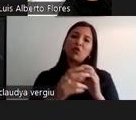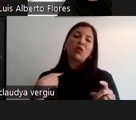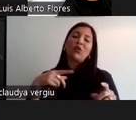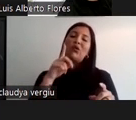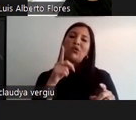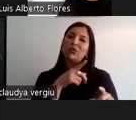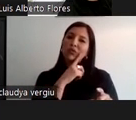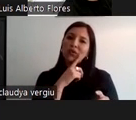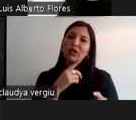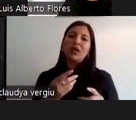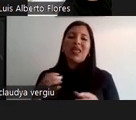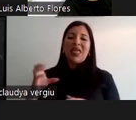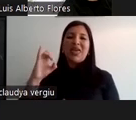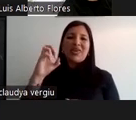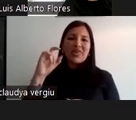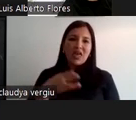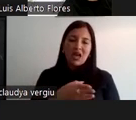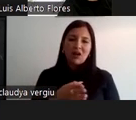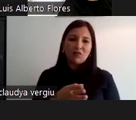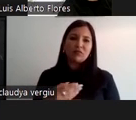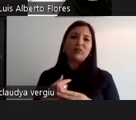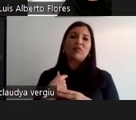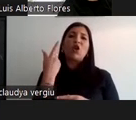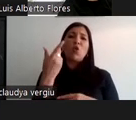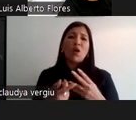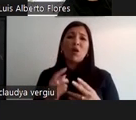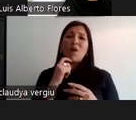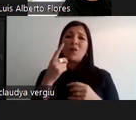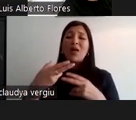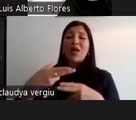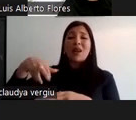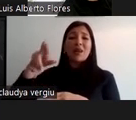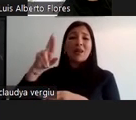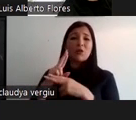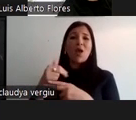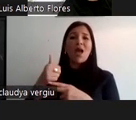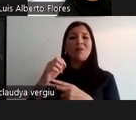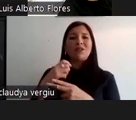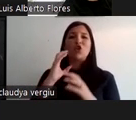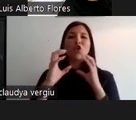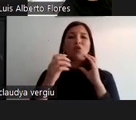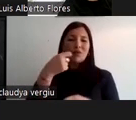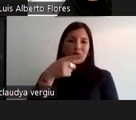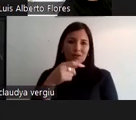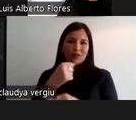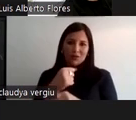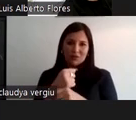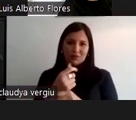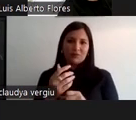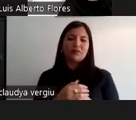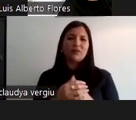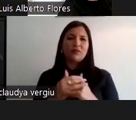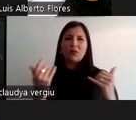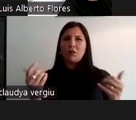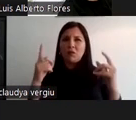el discurso de los guías y realizar después sesiones retroalimentación con nuestros trabajadores no porque